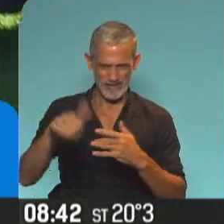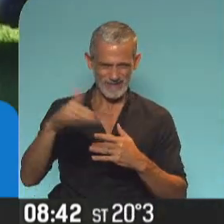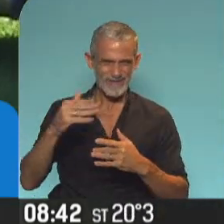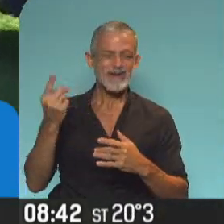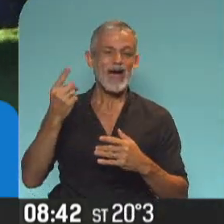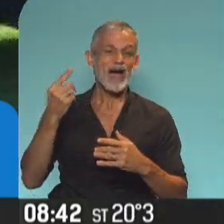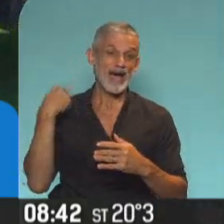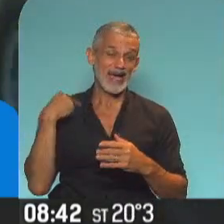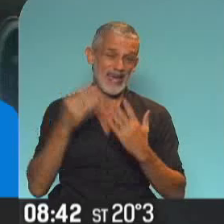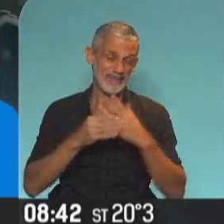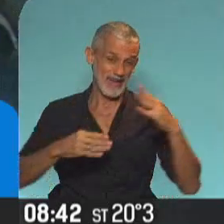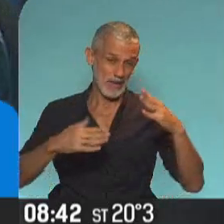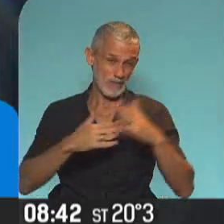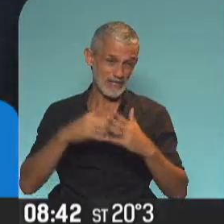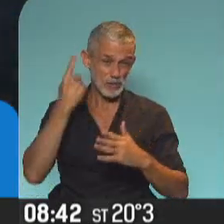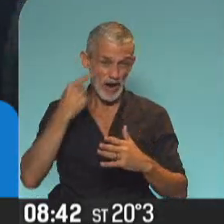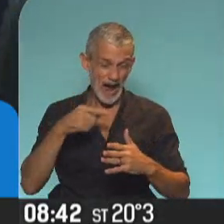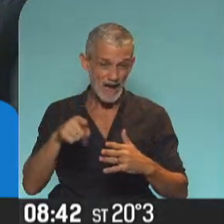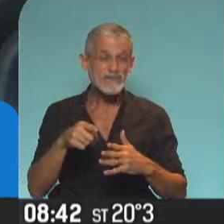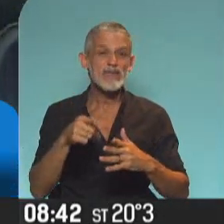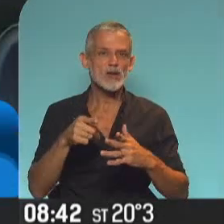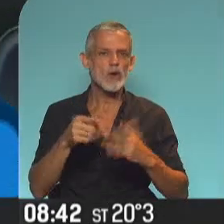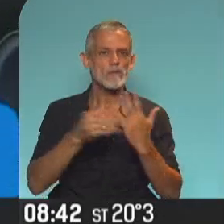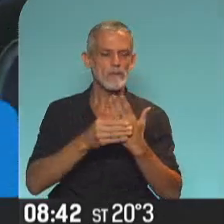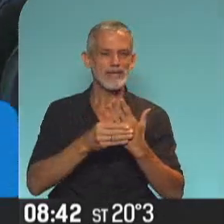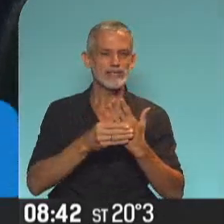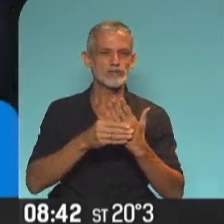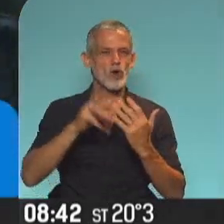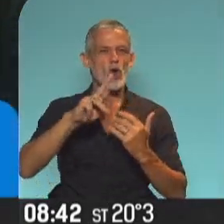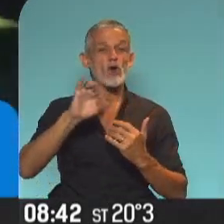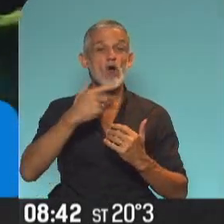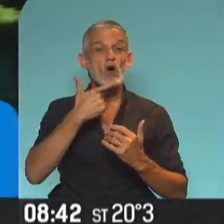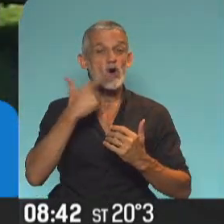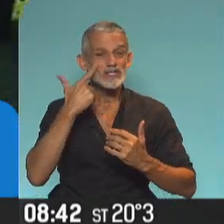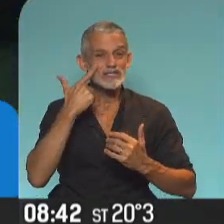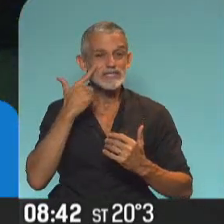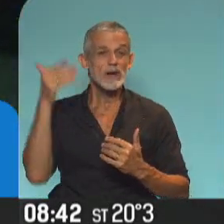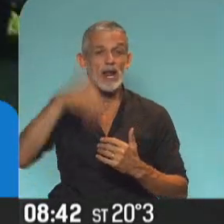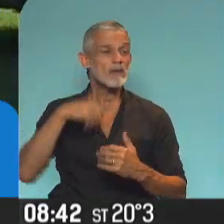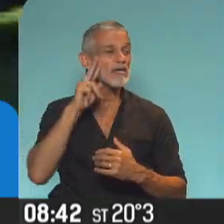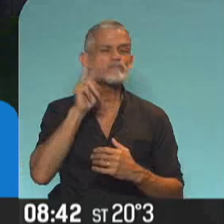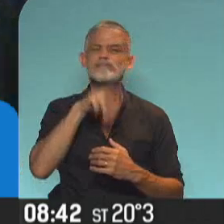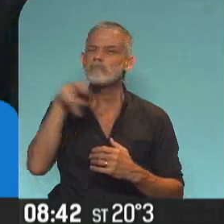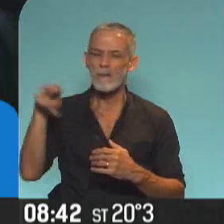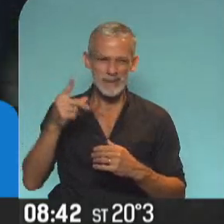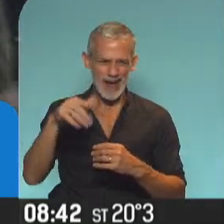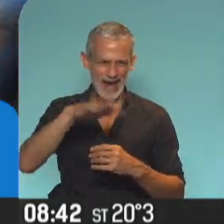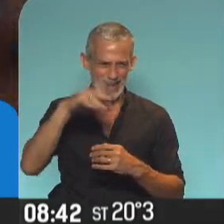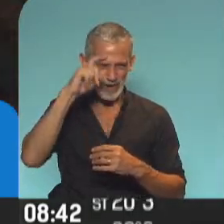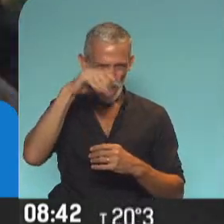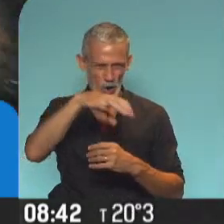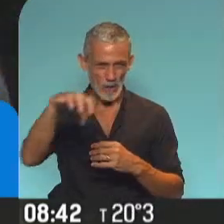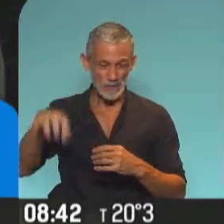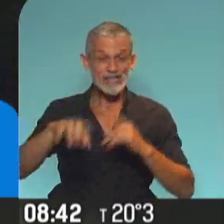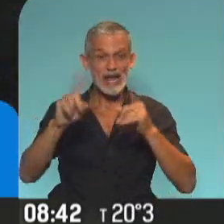cafiero va a venir a este lugar junto con el ministro agustín rossi van a recorrer las instalaciones de este hospital van a hablar